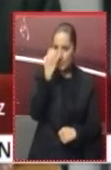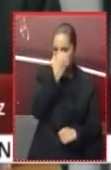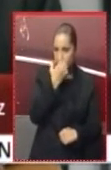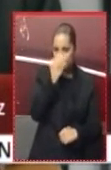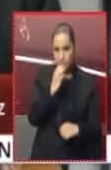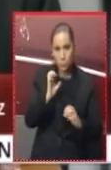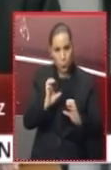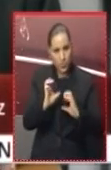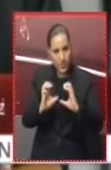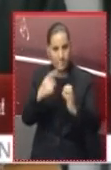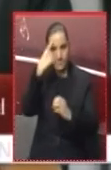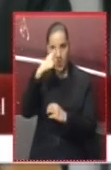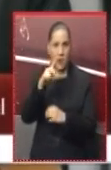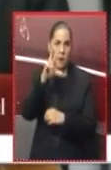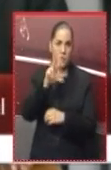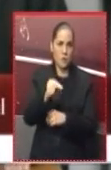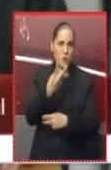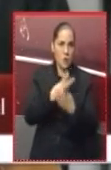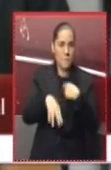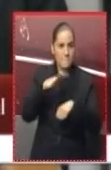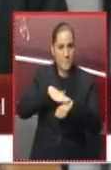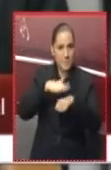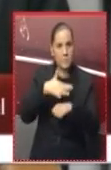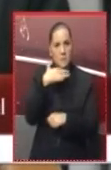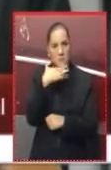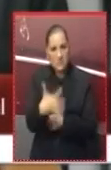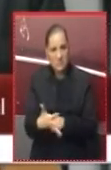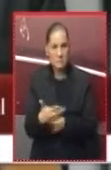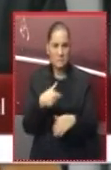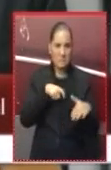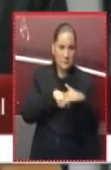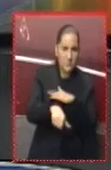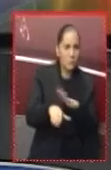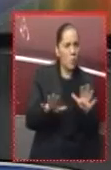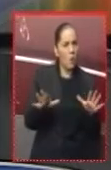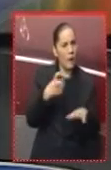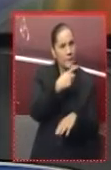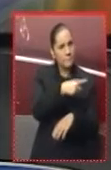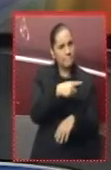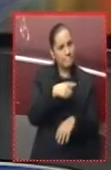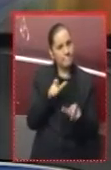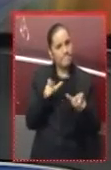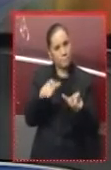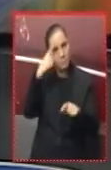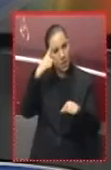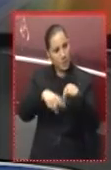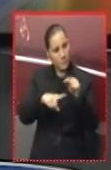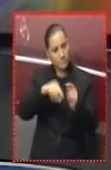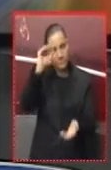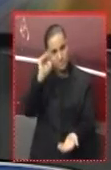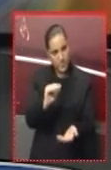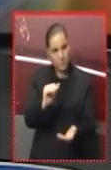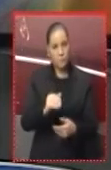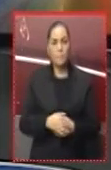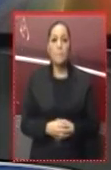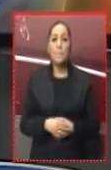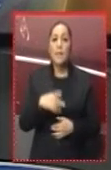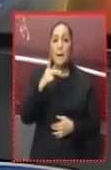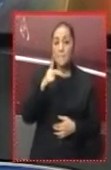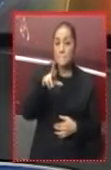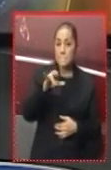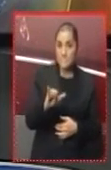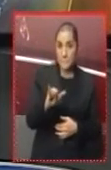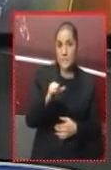de prevenirla, de combatirla, de sancionarla y por supuesto erradicarla. Y por el Partido Revolucionario Institucional, el senador